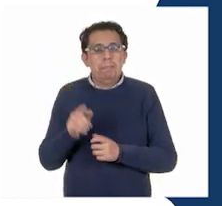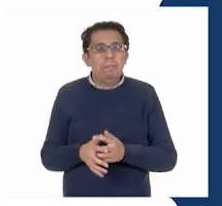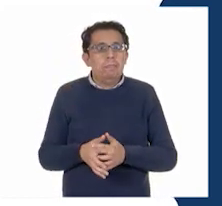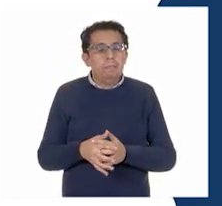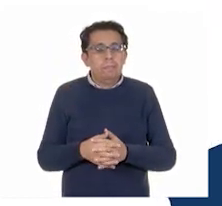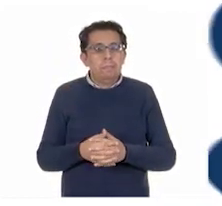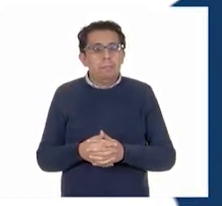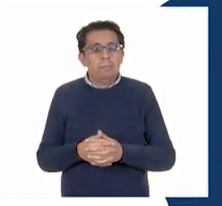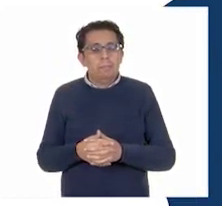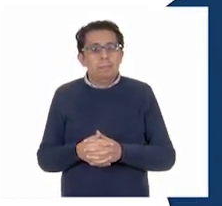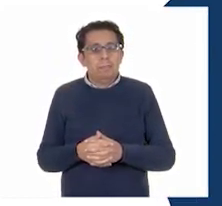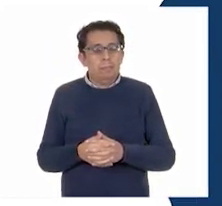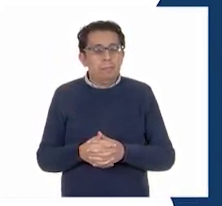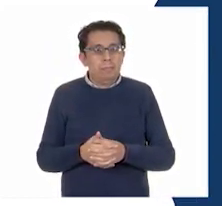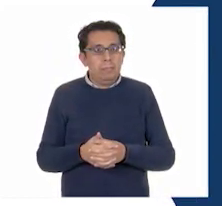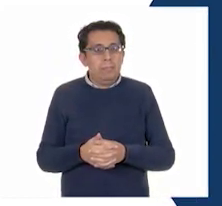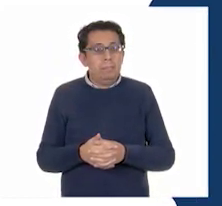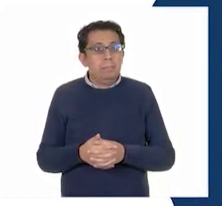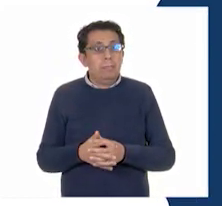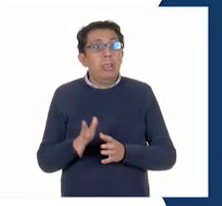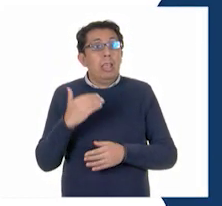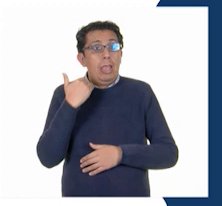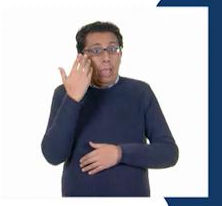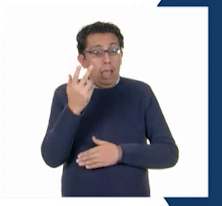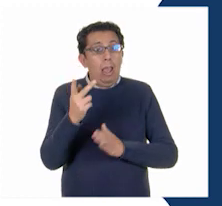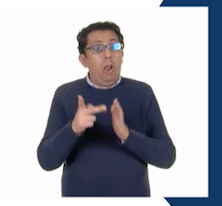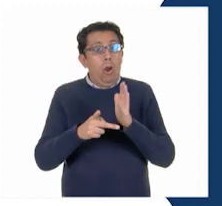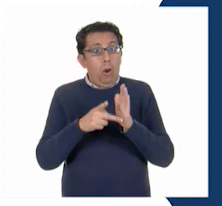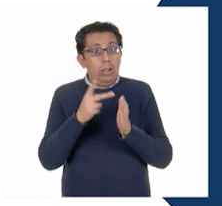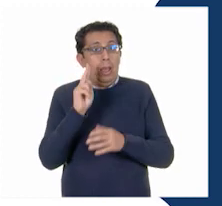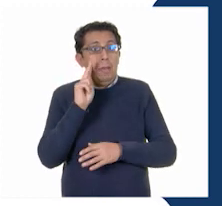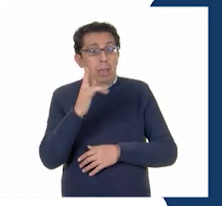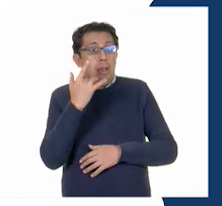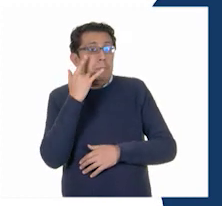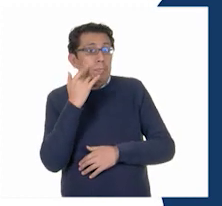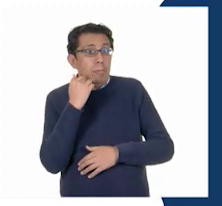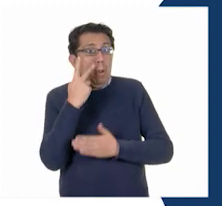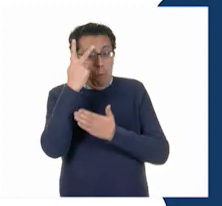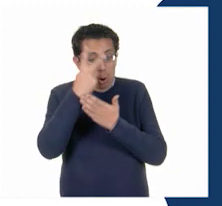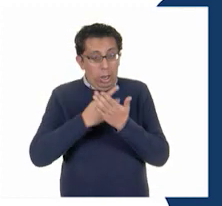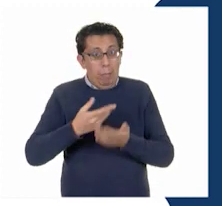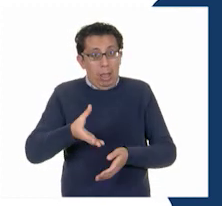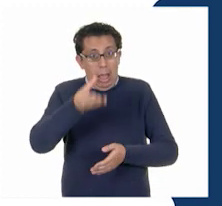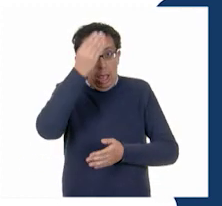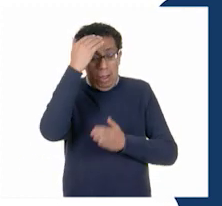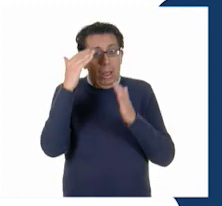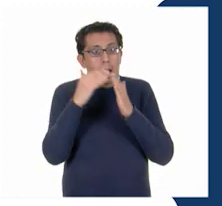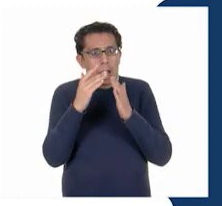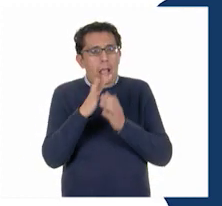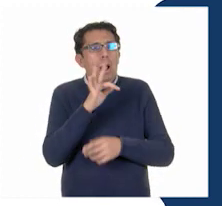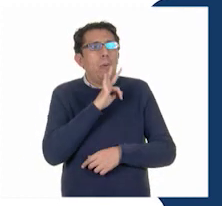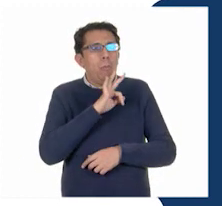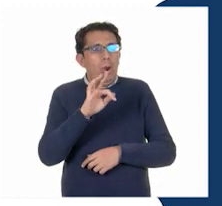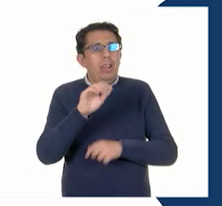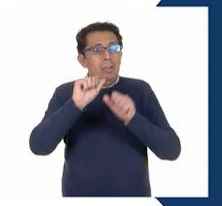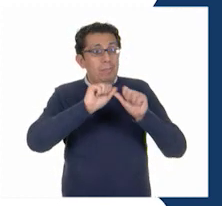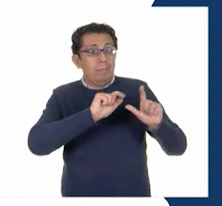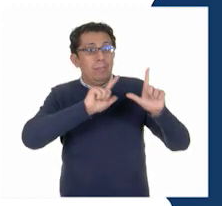conalitec.cep.gov.mx. Si quieres volver a ver los programas de Aprende en Casa, los puedes encontrar en la siguiente liga: